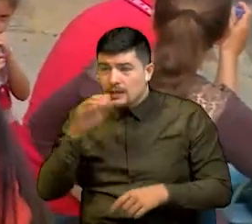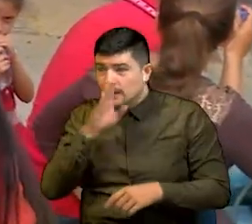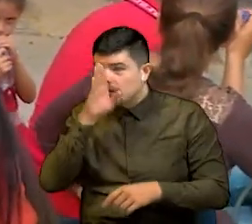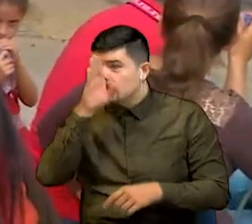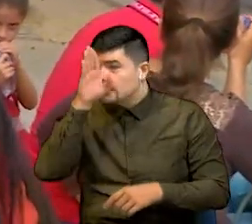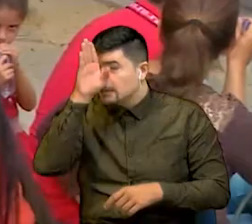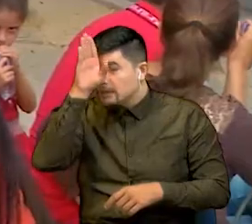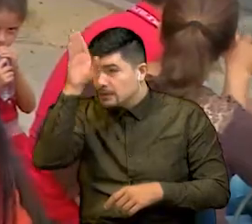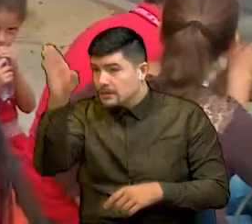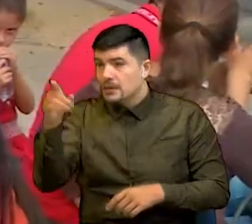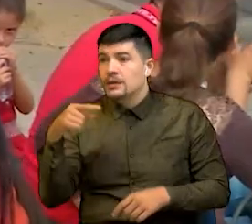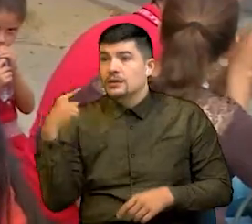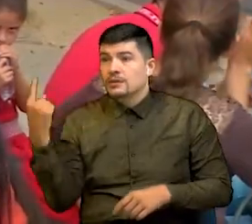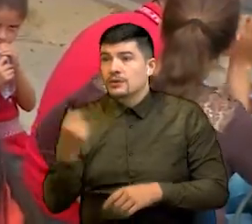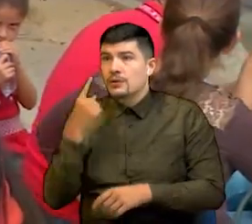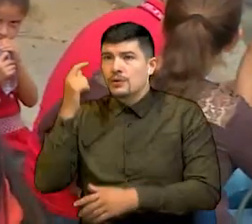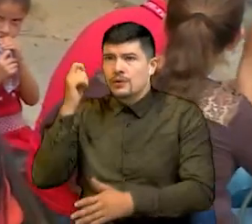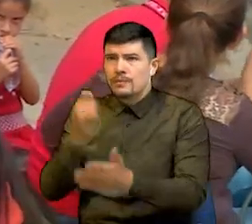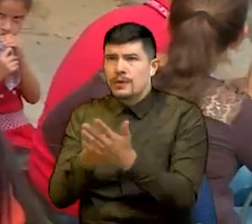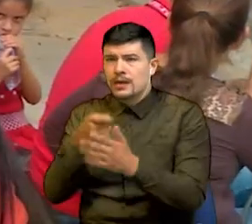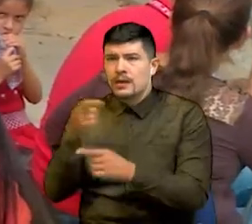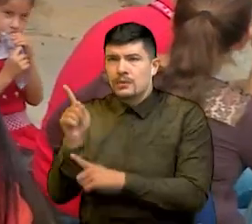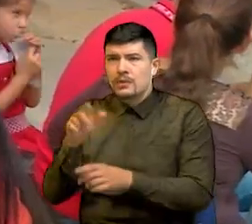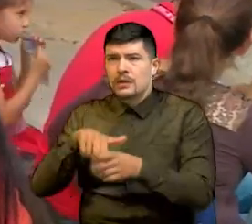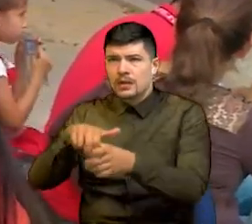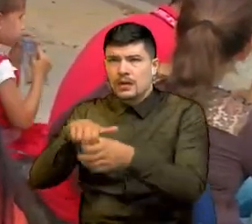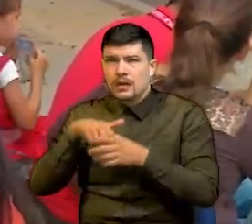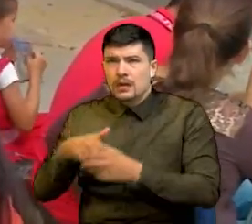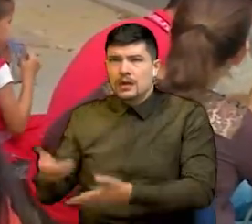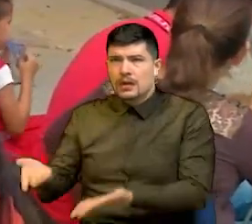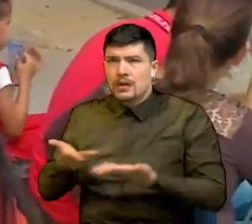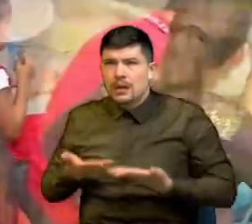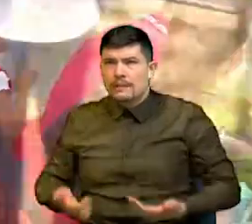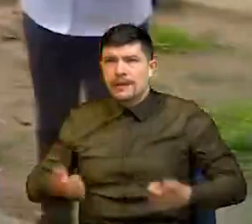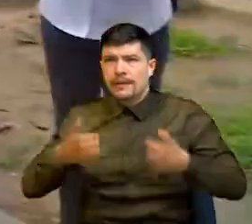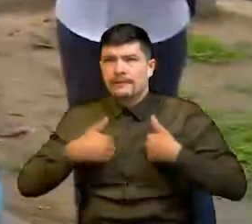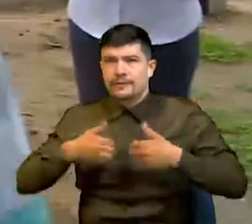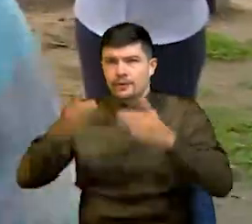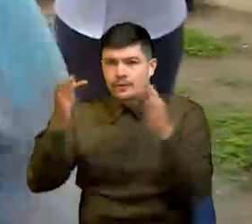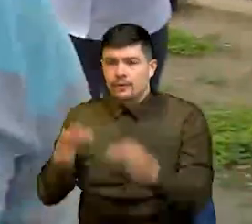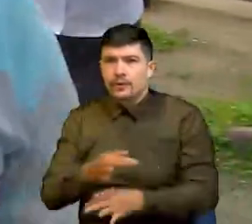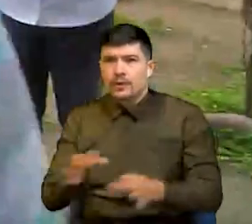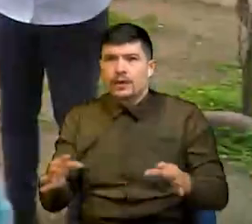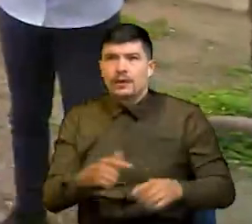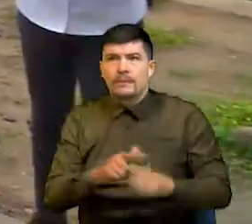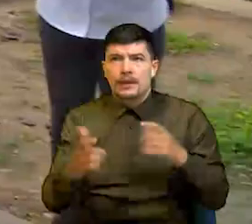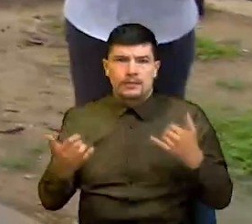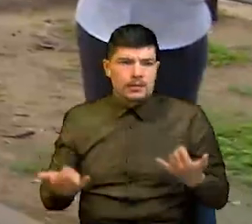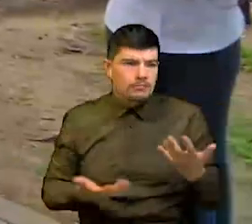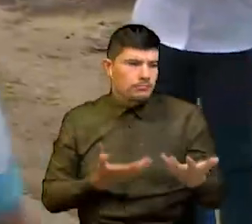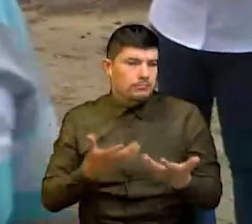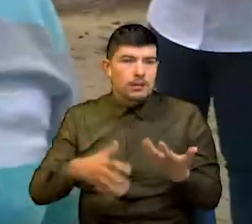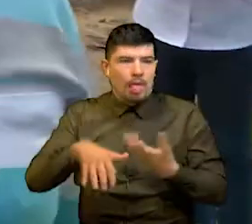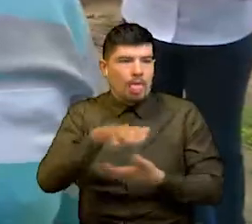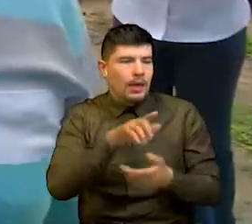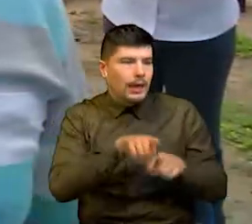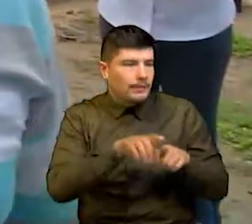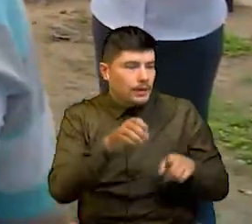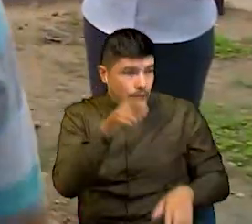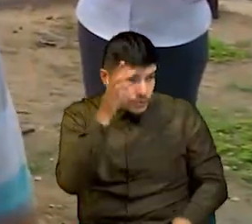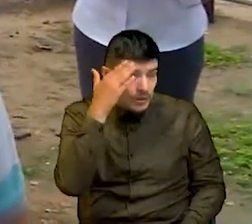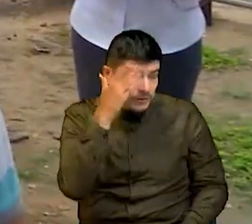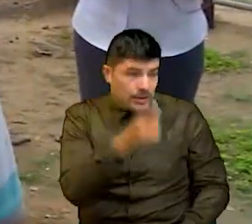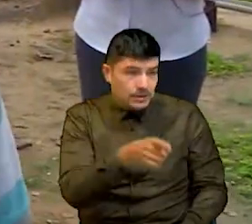principio que todo lo digamos a pagar un transporte casi recibíamos un beneficio total pues hermano o sea que yo hace